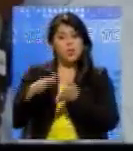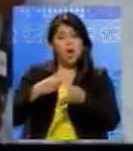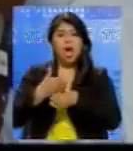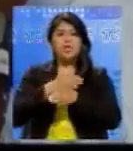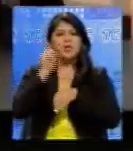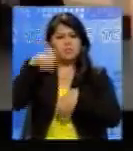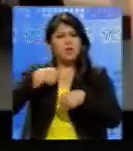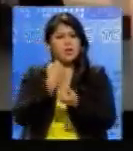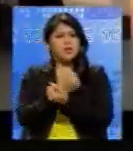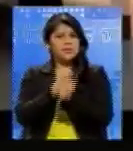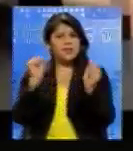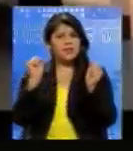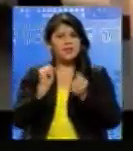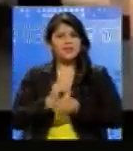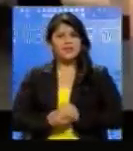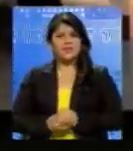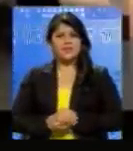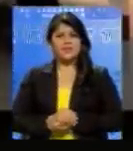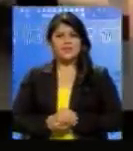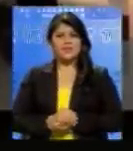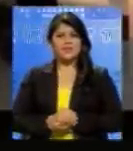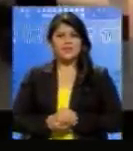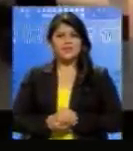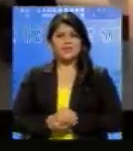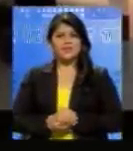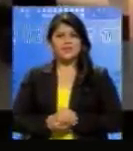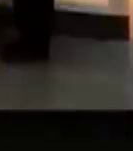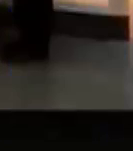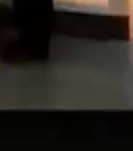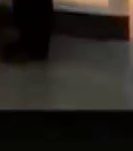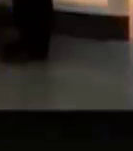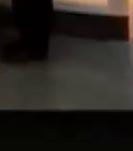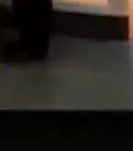a muerte. Alcibia de Sonofre, TC Televisión.